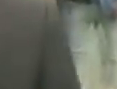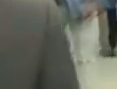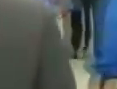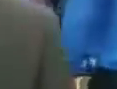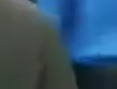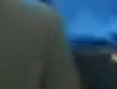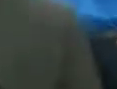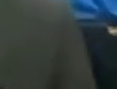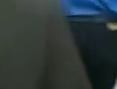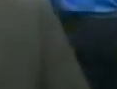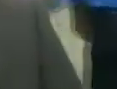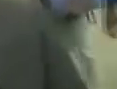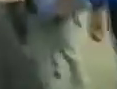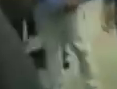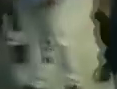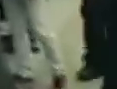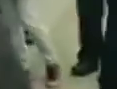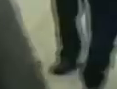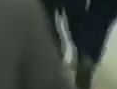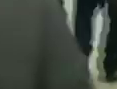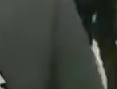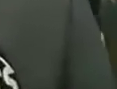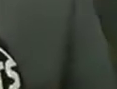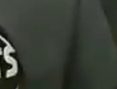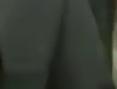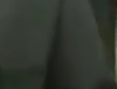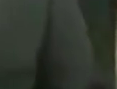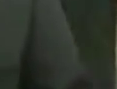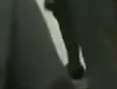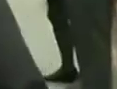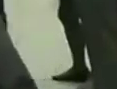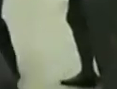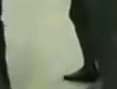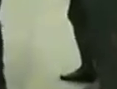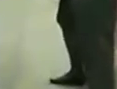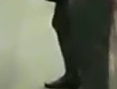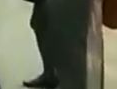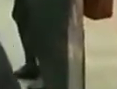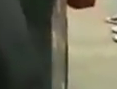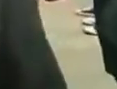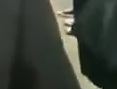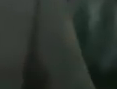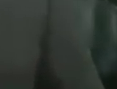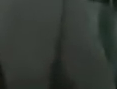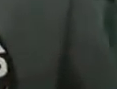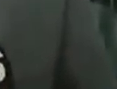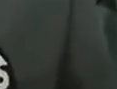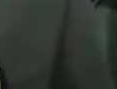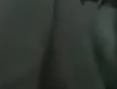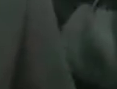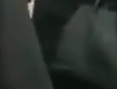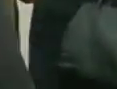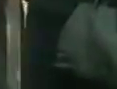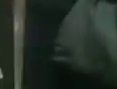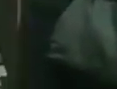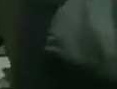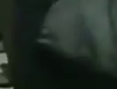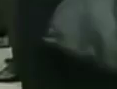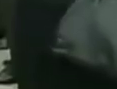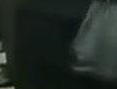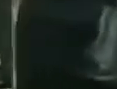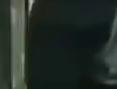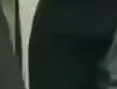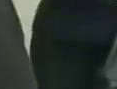autoridades. Hasta el momento se habla de 4 personas detenidas, aparentemente 3 de ellas serían los tramitadores, mientras